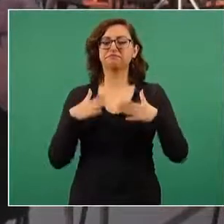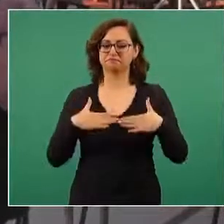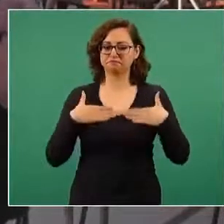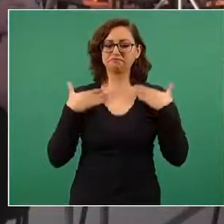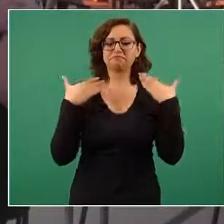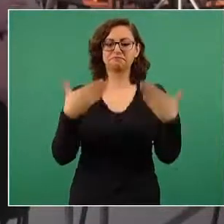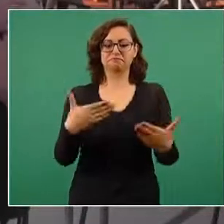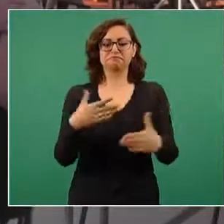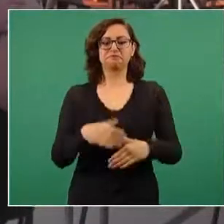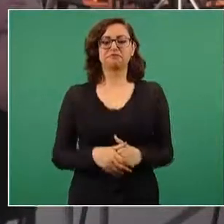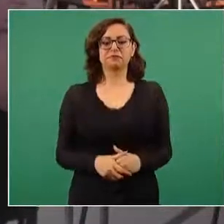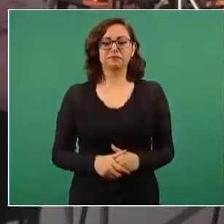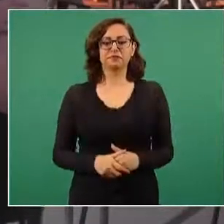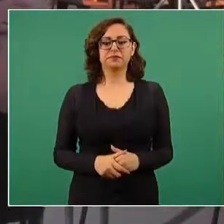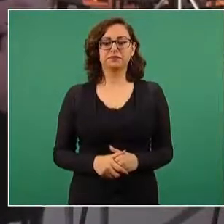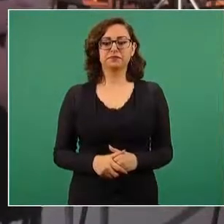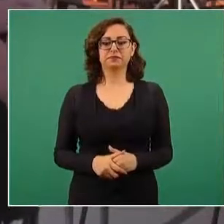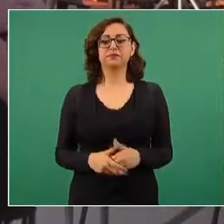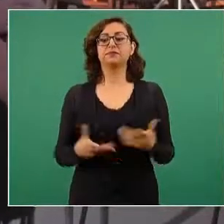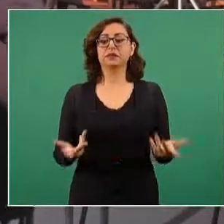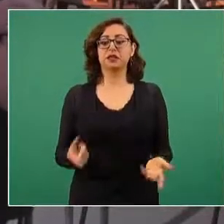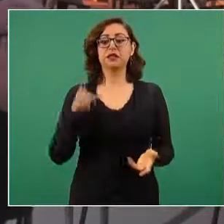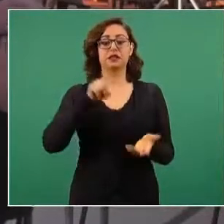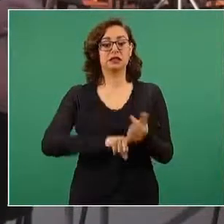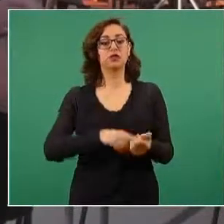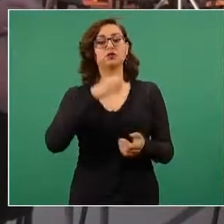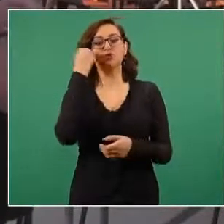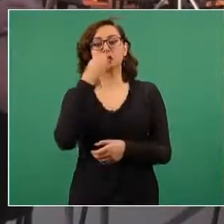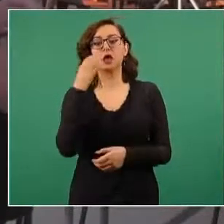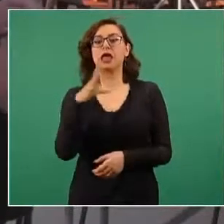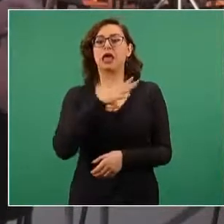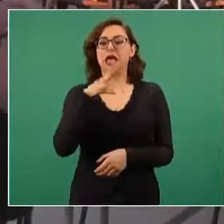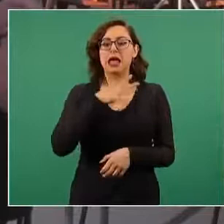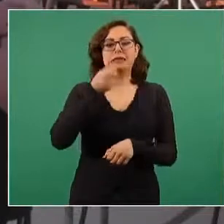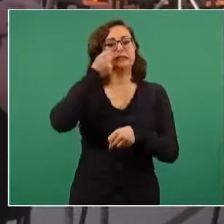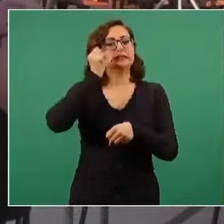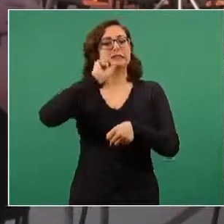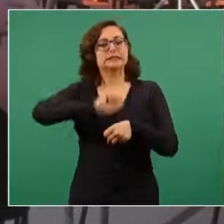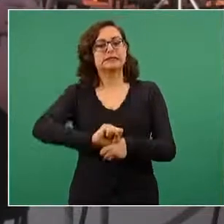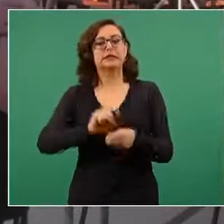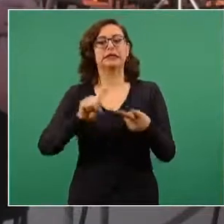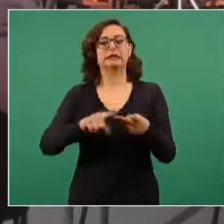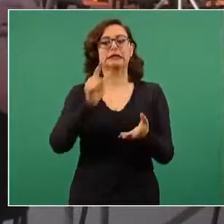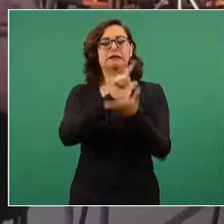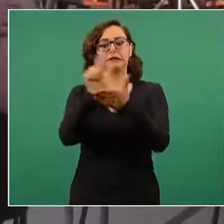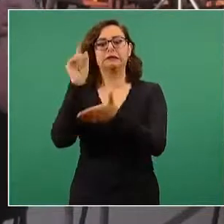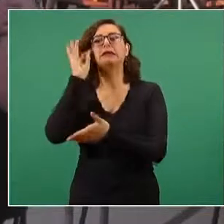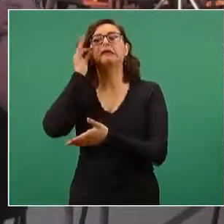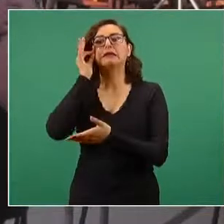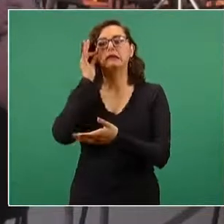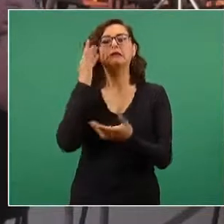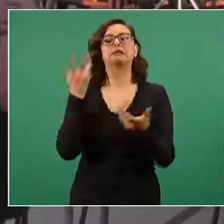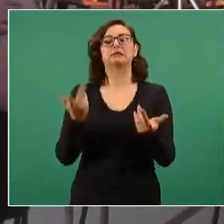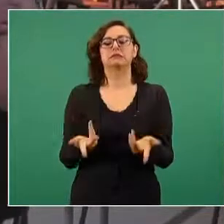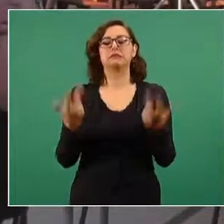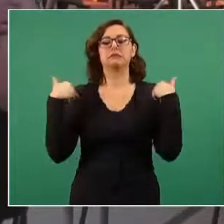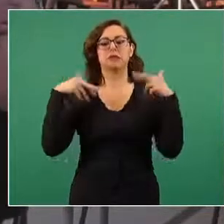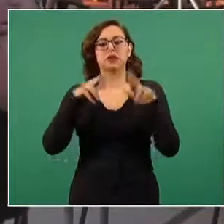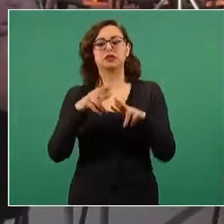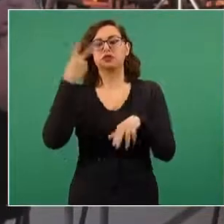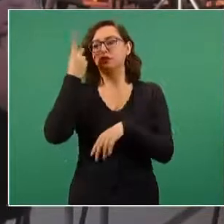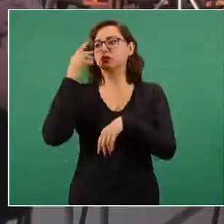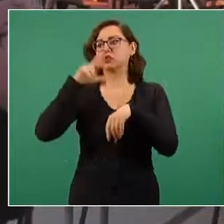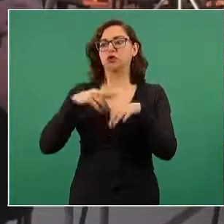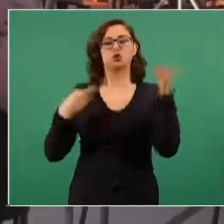estas filas se encontrarán intendentes, secretarias, supervisores, directores y docentes que somos parte de